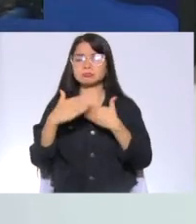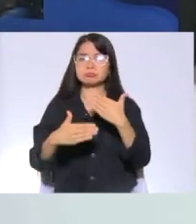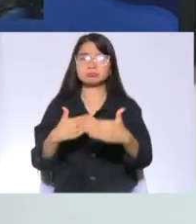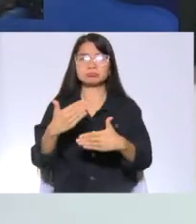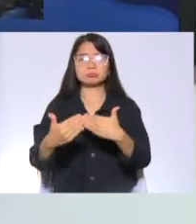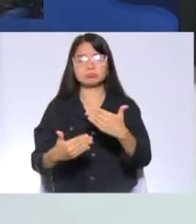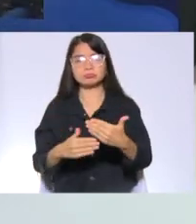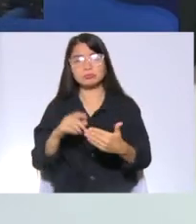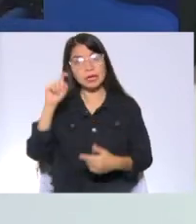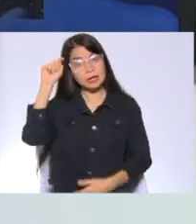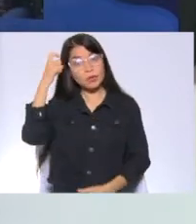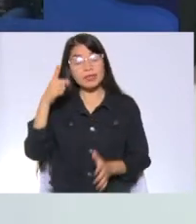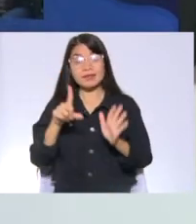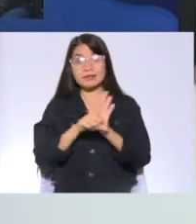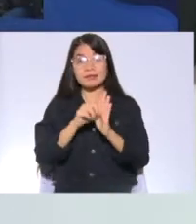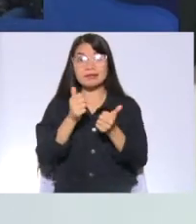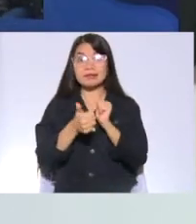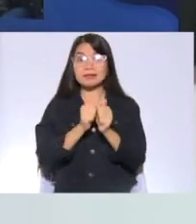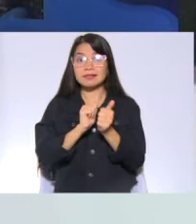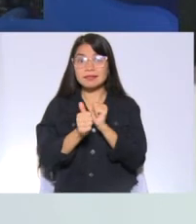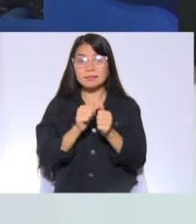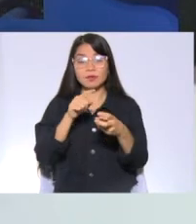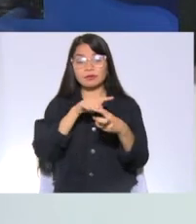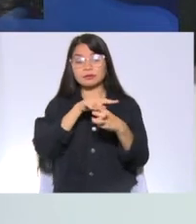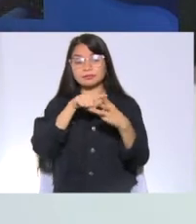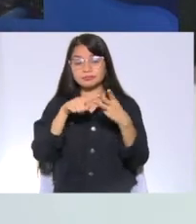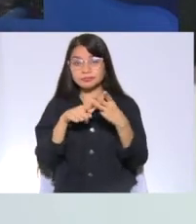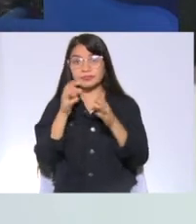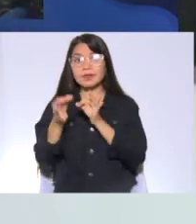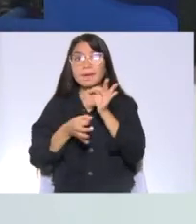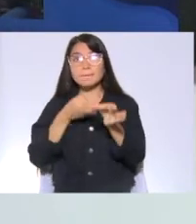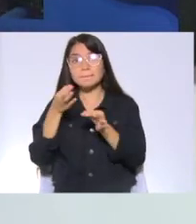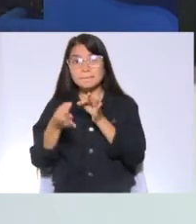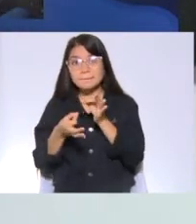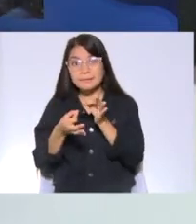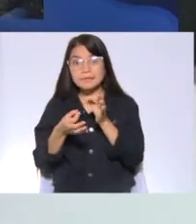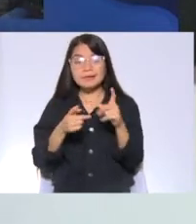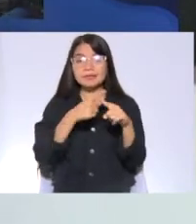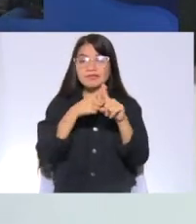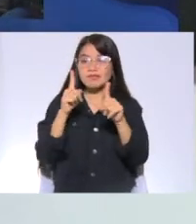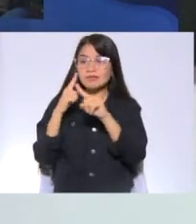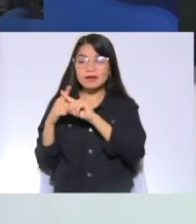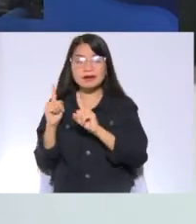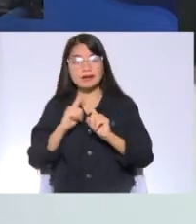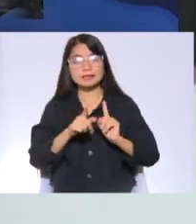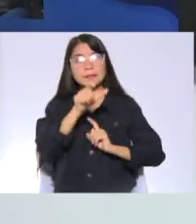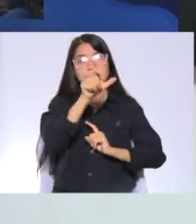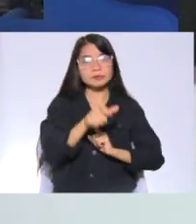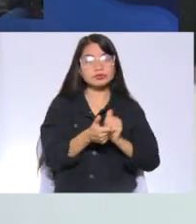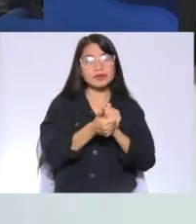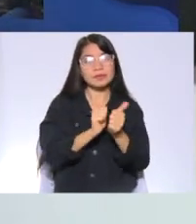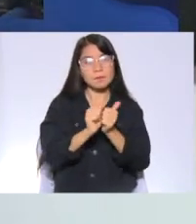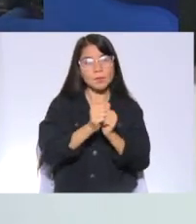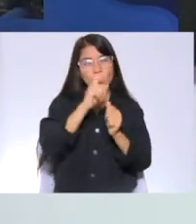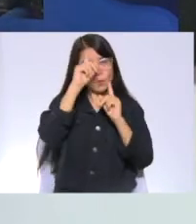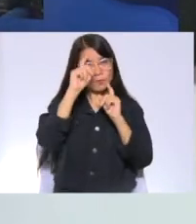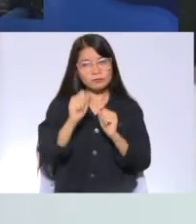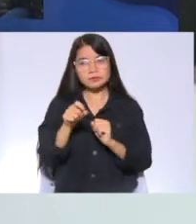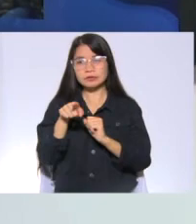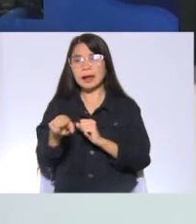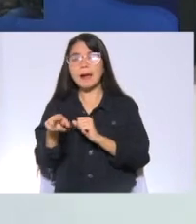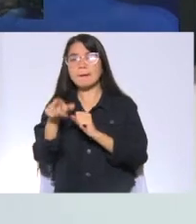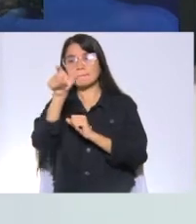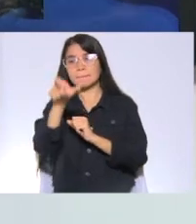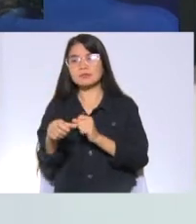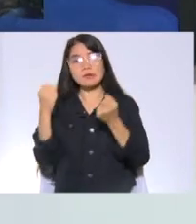y la educación física, hace diferencia entre lo que es deportista, entre lo que es practicante. Los practicantes que lo realizan no